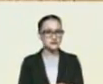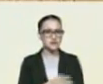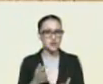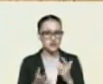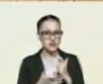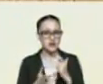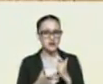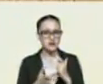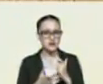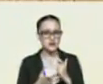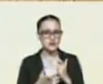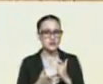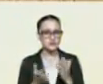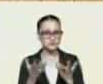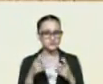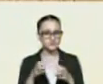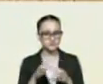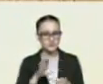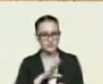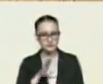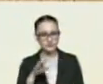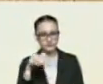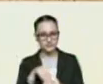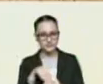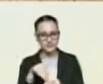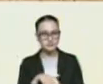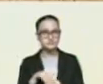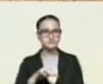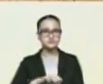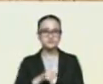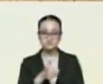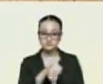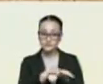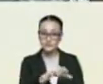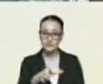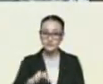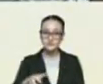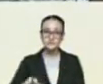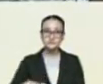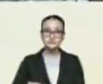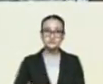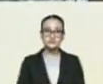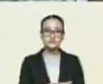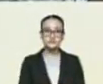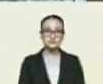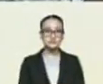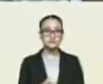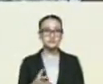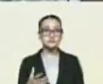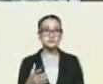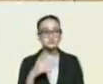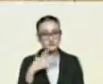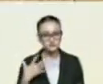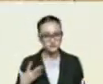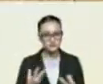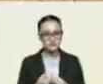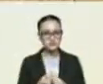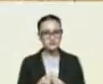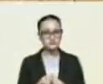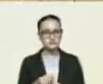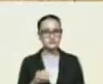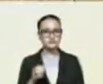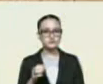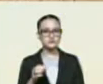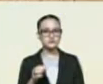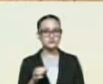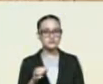de organismos electorales de la región, porque a nosotros nos acompañaron en estos procesos de auditoría el Consejo